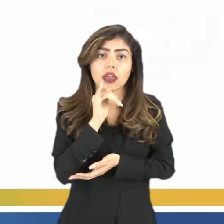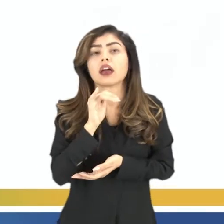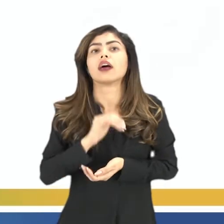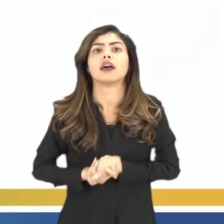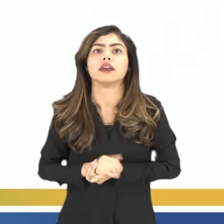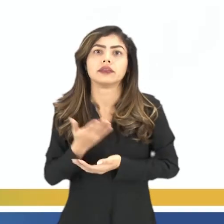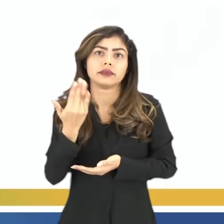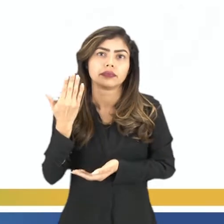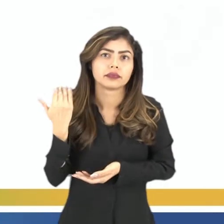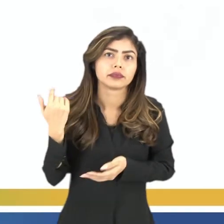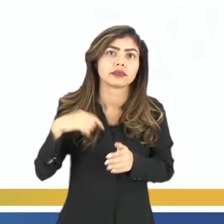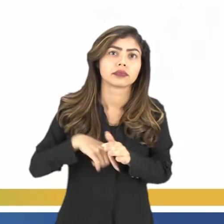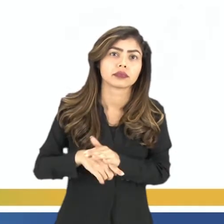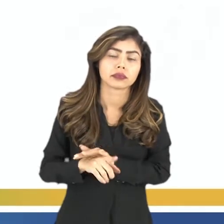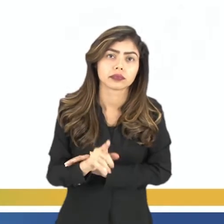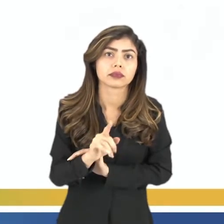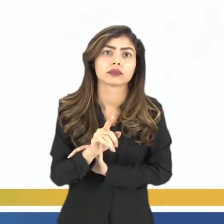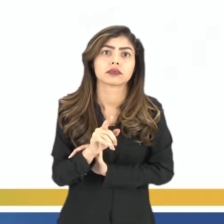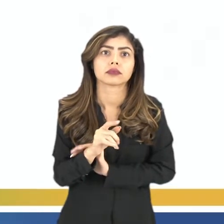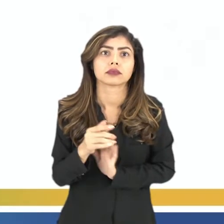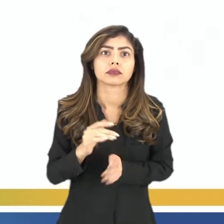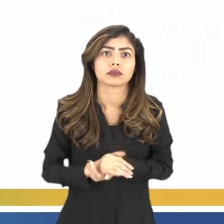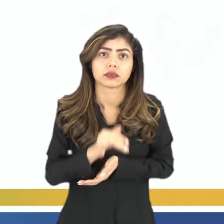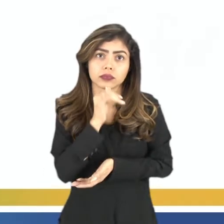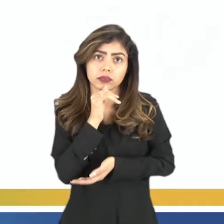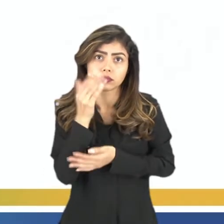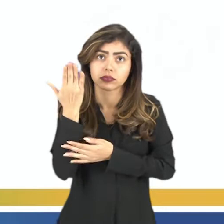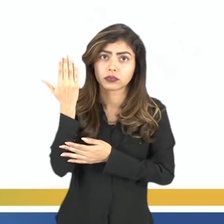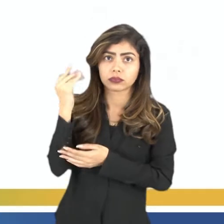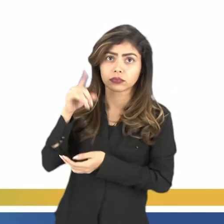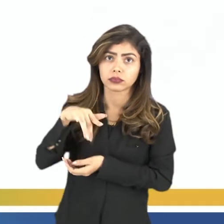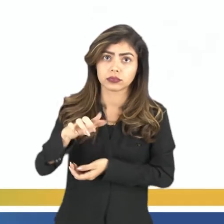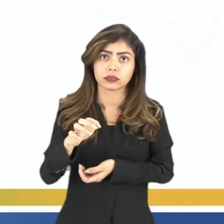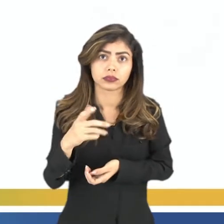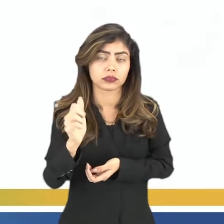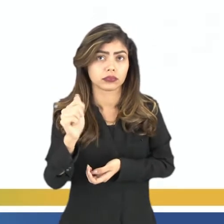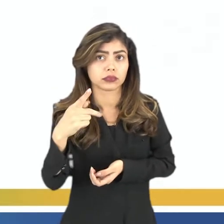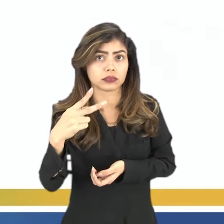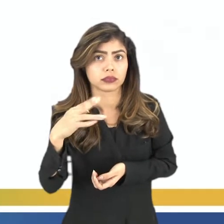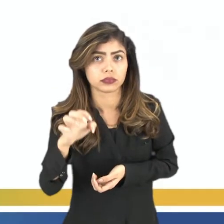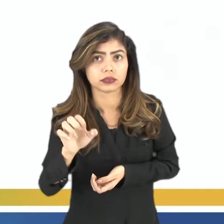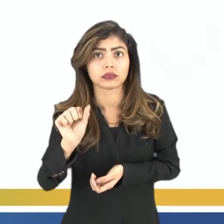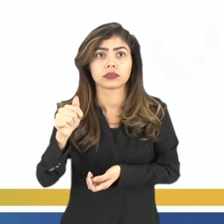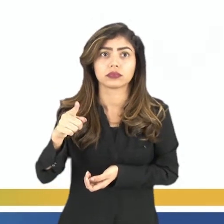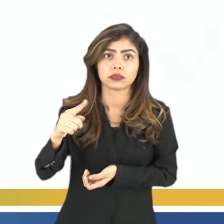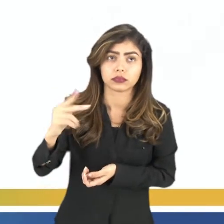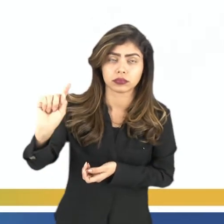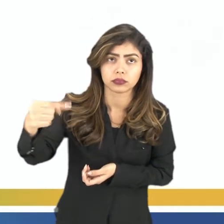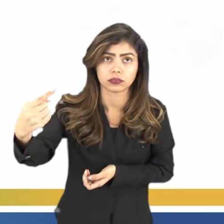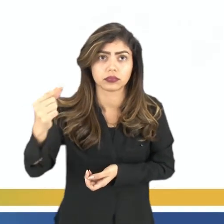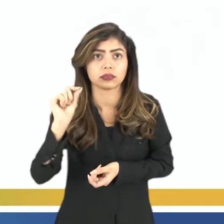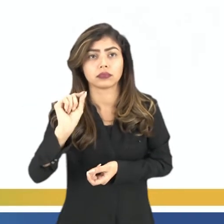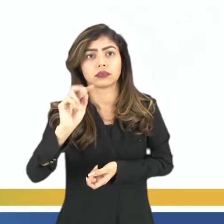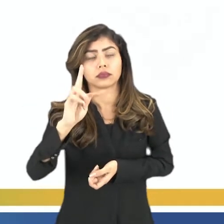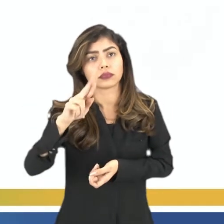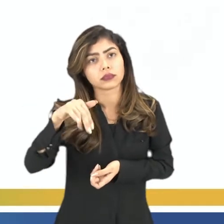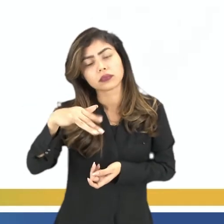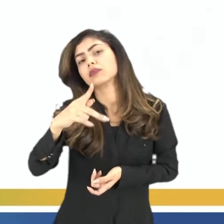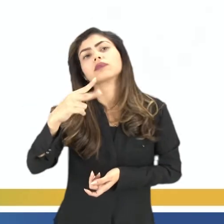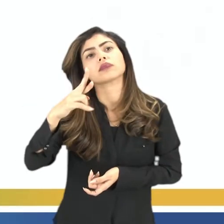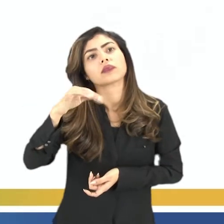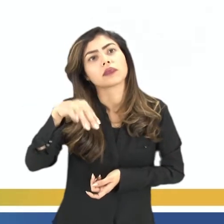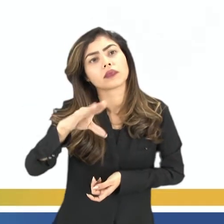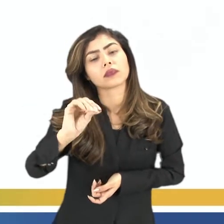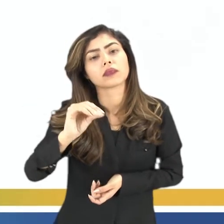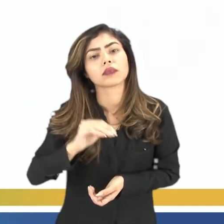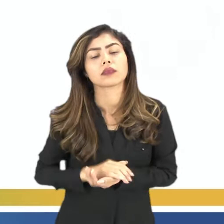bien escondiditas, como por ejemplo, antes de que, apenas, después de